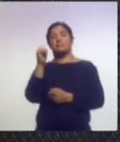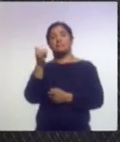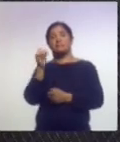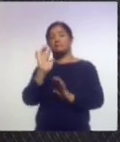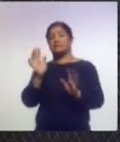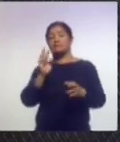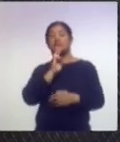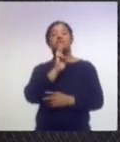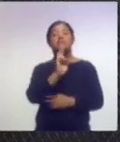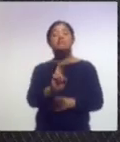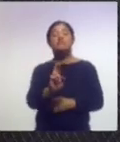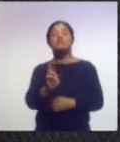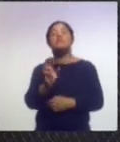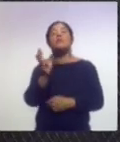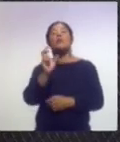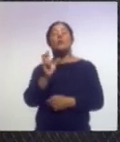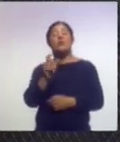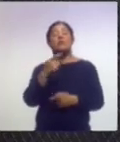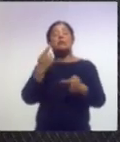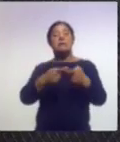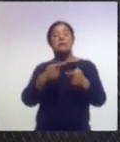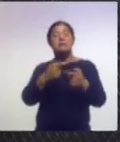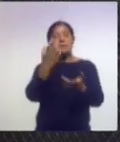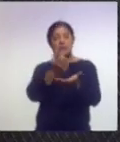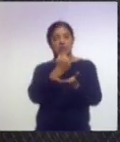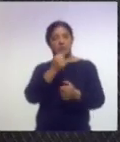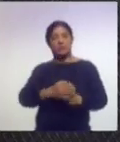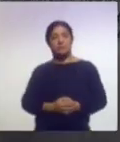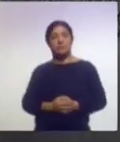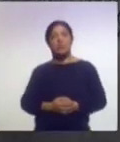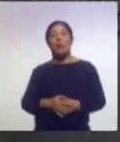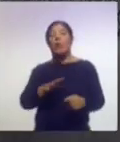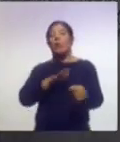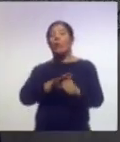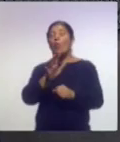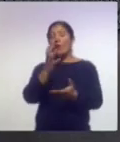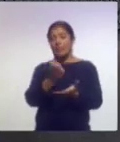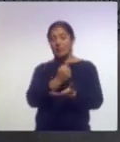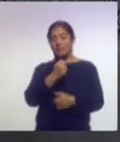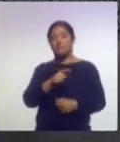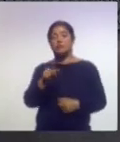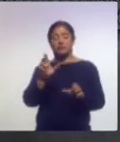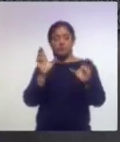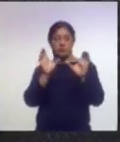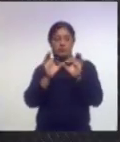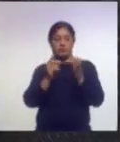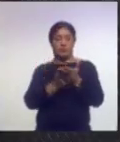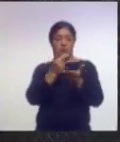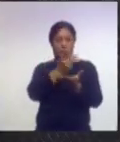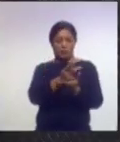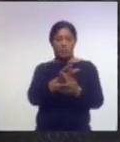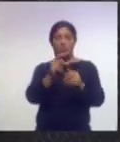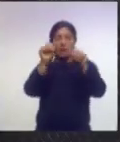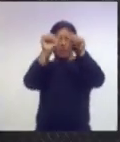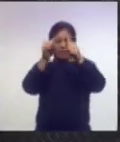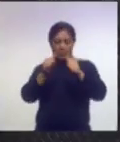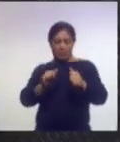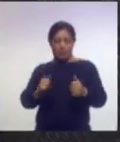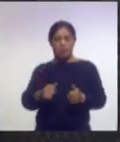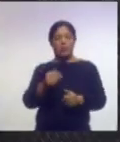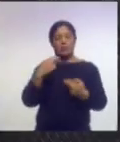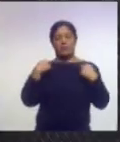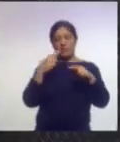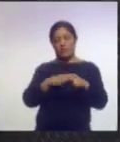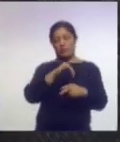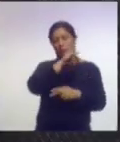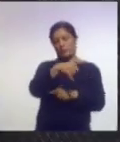den a conocer los resultados de quiénes son los ganadores. ¿Cuál es el premio? Los premios es un diploma, una escultura del maestro Juan Soriano